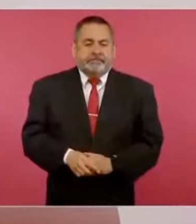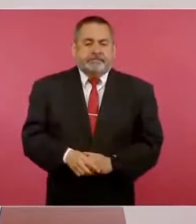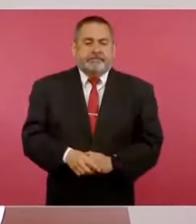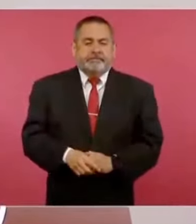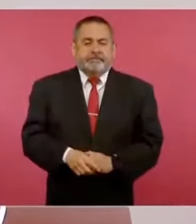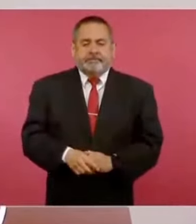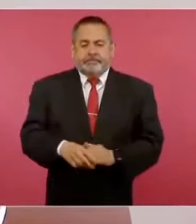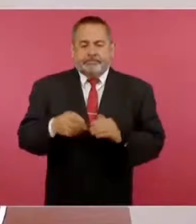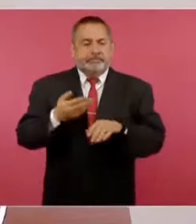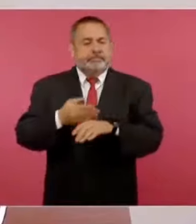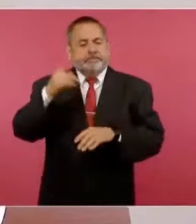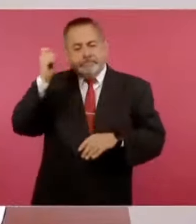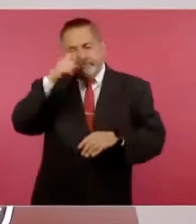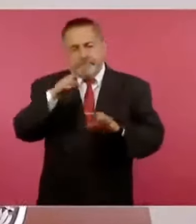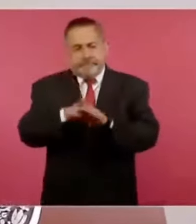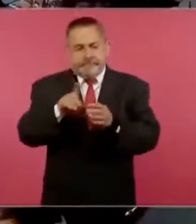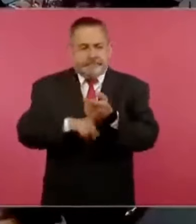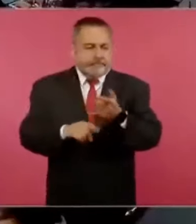es muy difícil